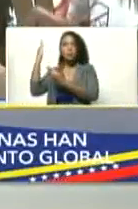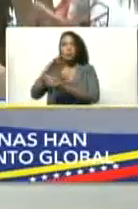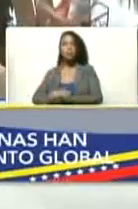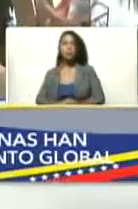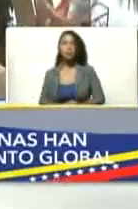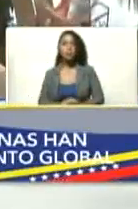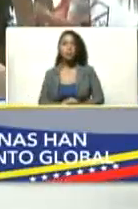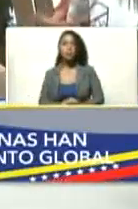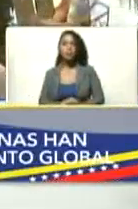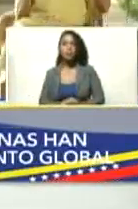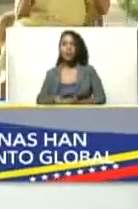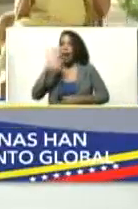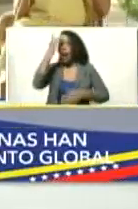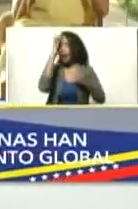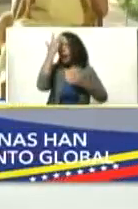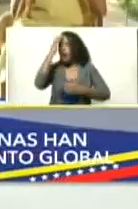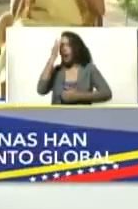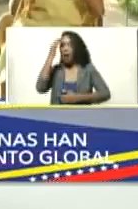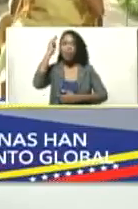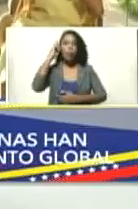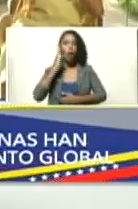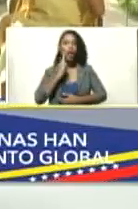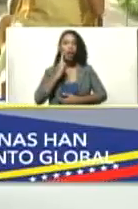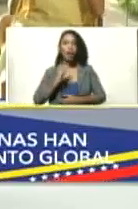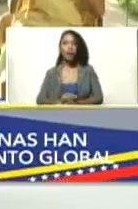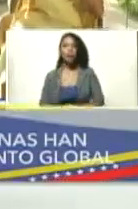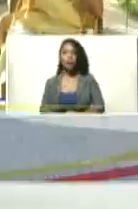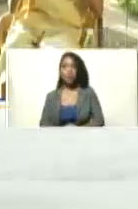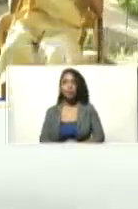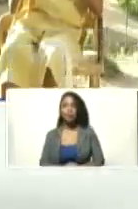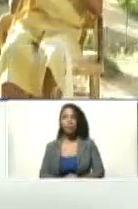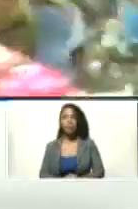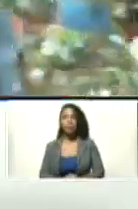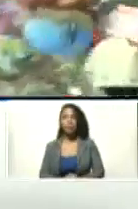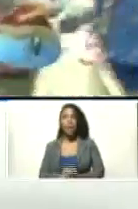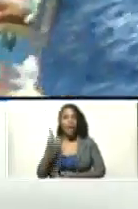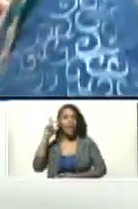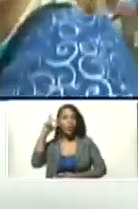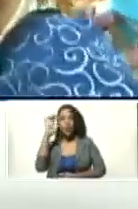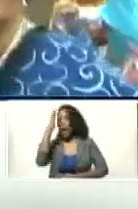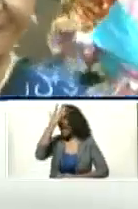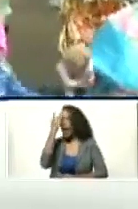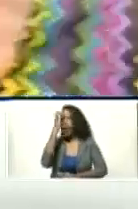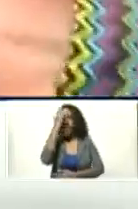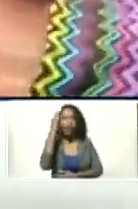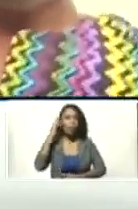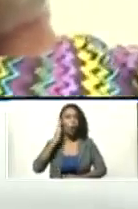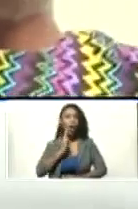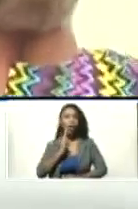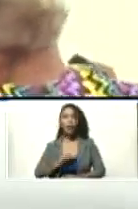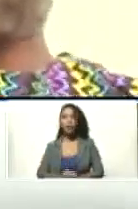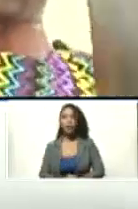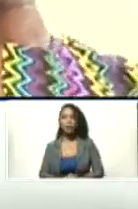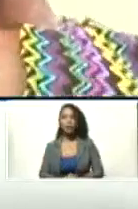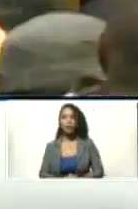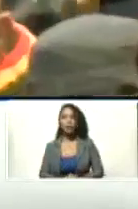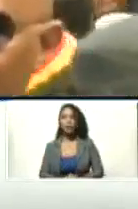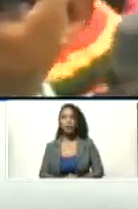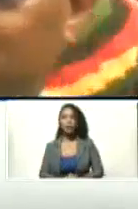El carnaval del Callao. Que suene el carnaval del Callao.